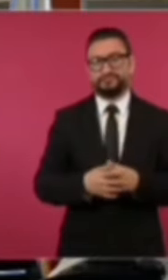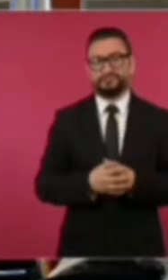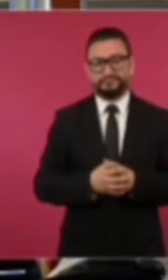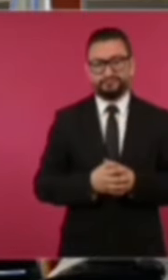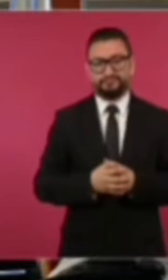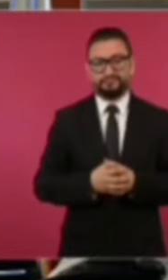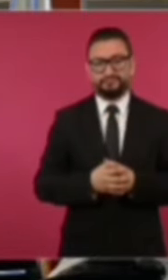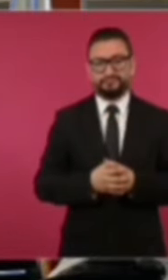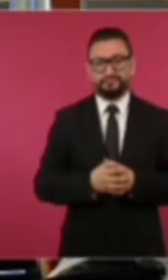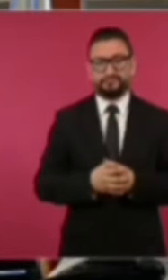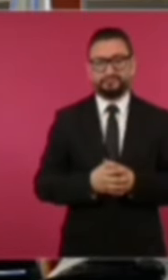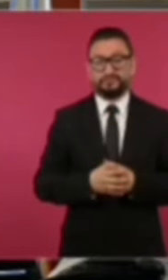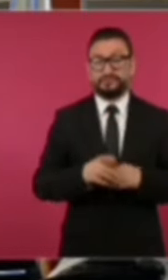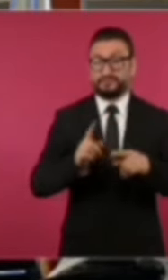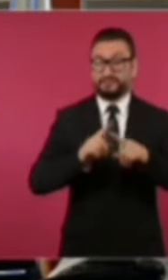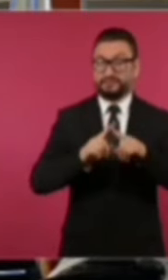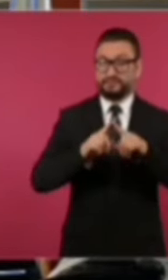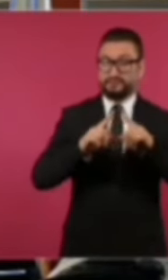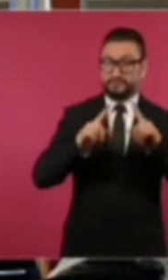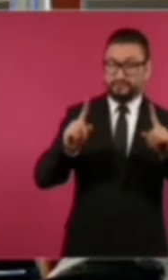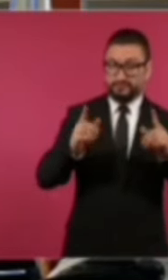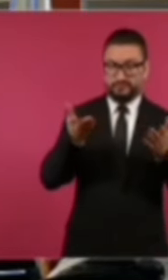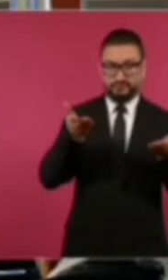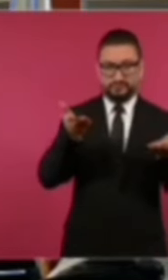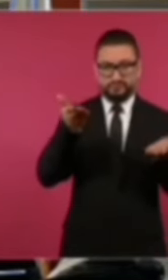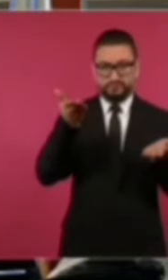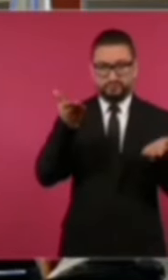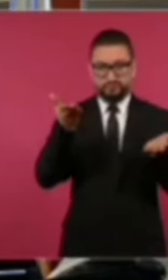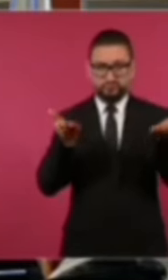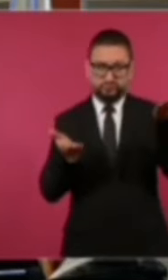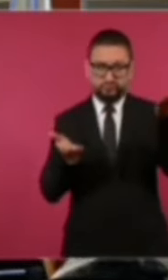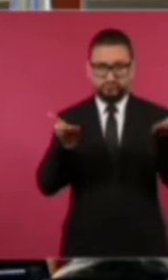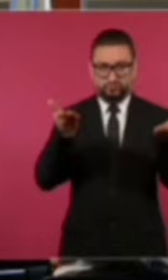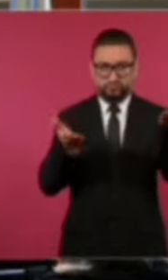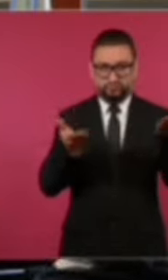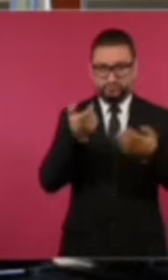En cambio, si se mantienen los equilibrios económicos,